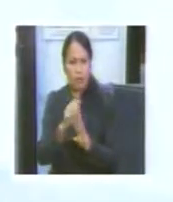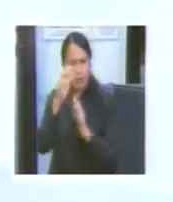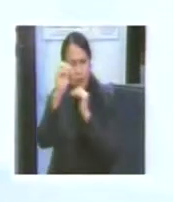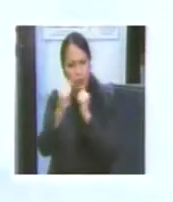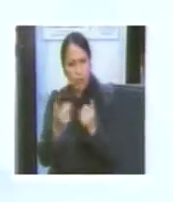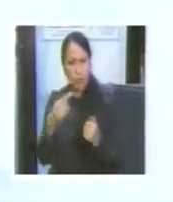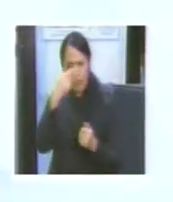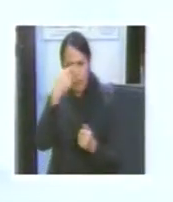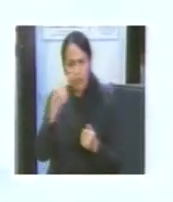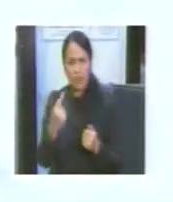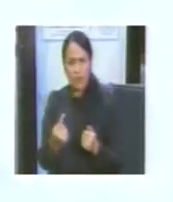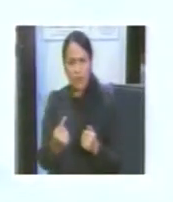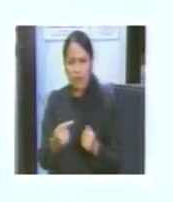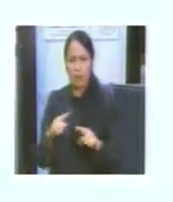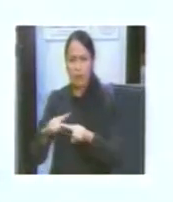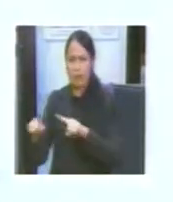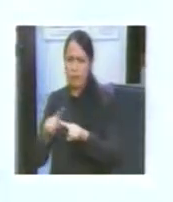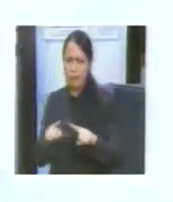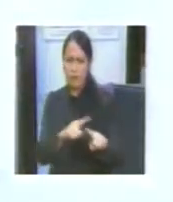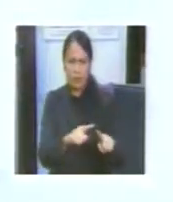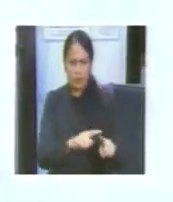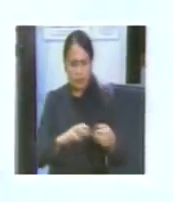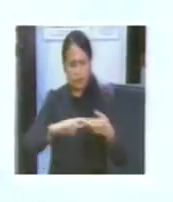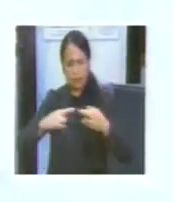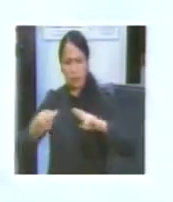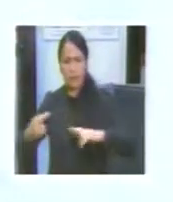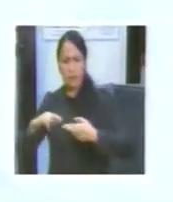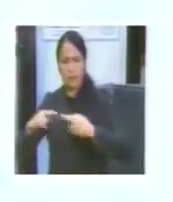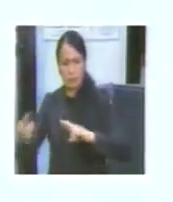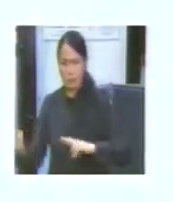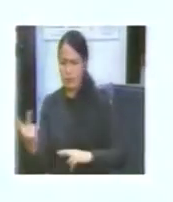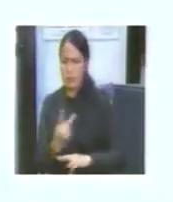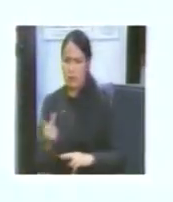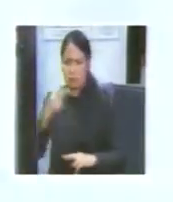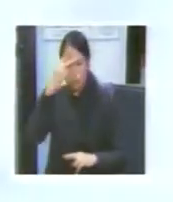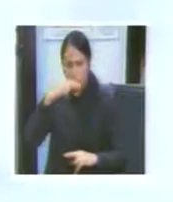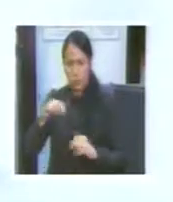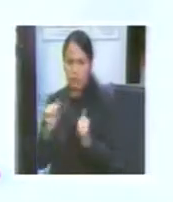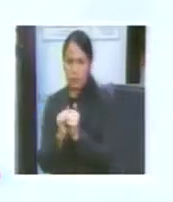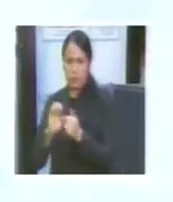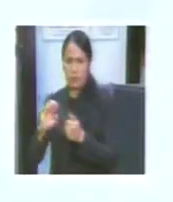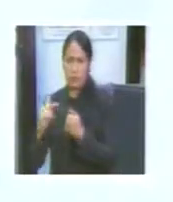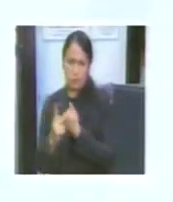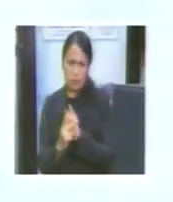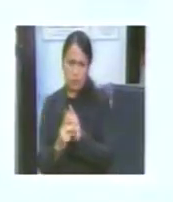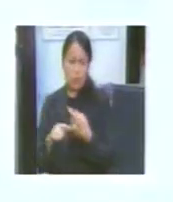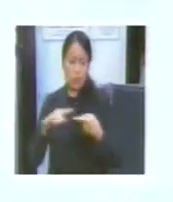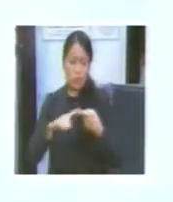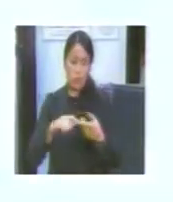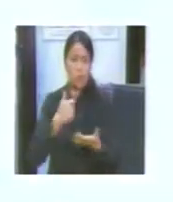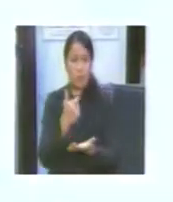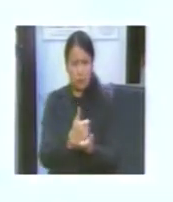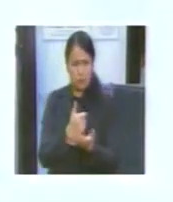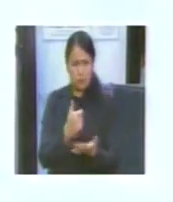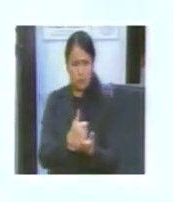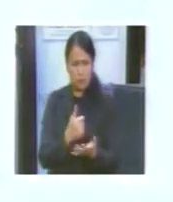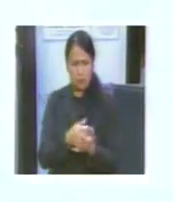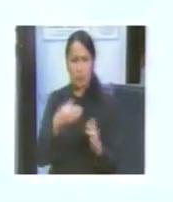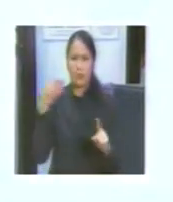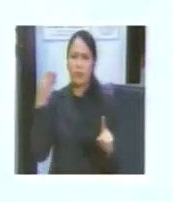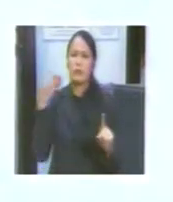instrumento que permitiera diversificar las relaciones de las dos partes. En la parte económica había una